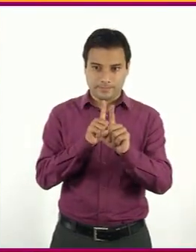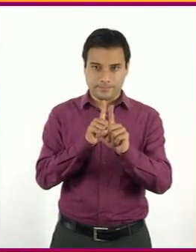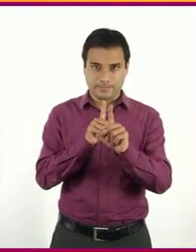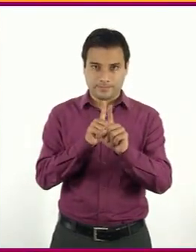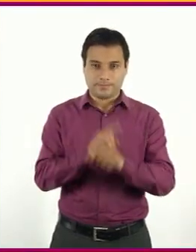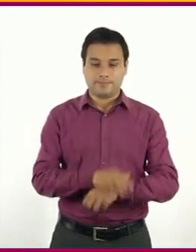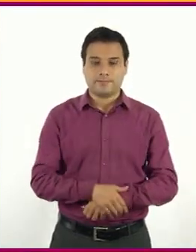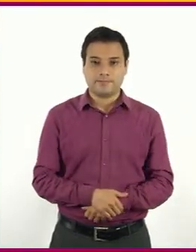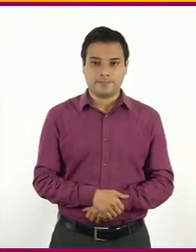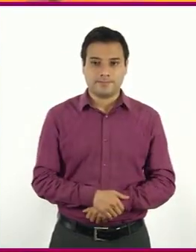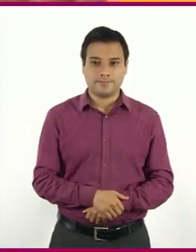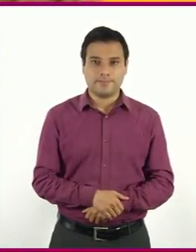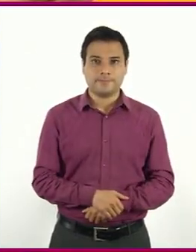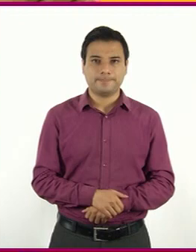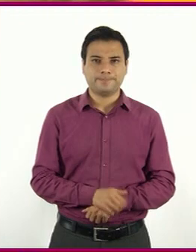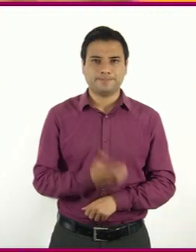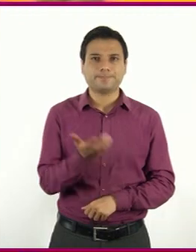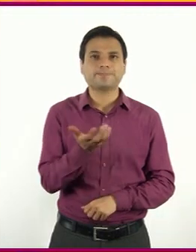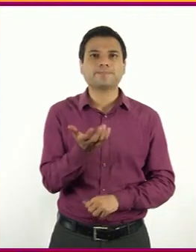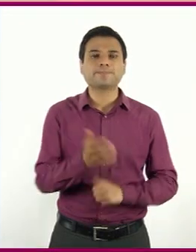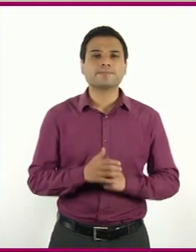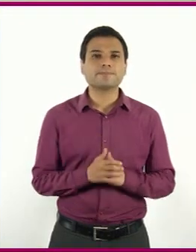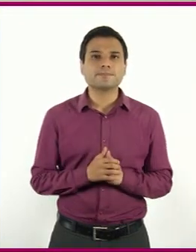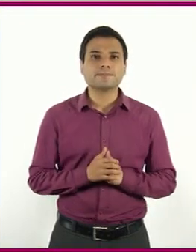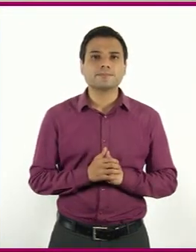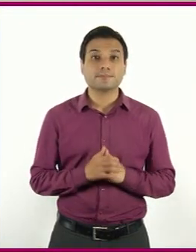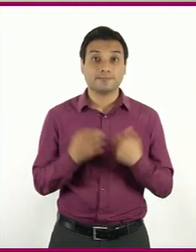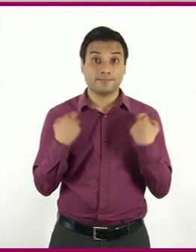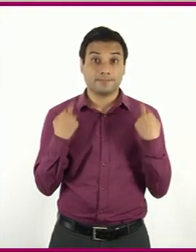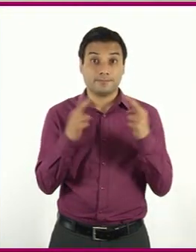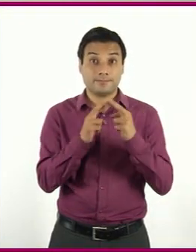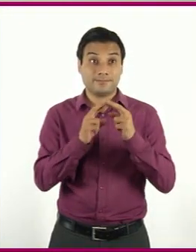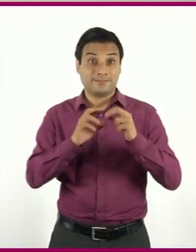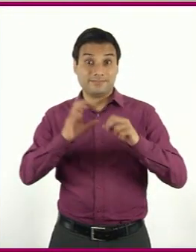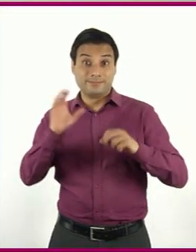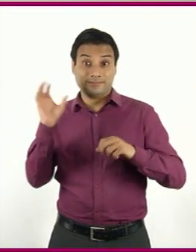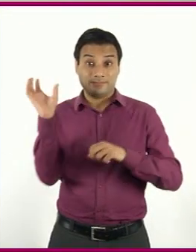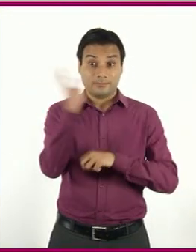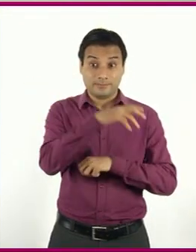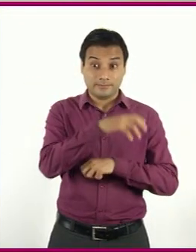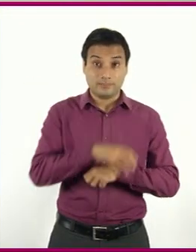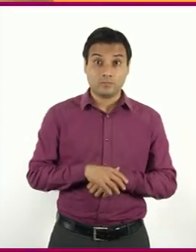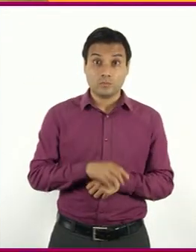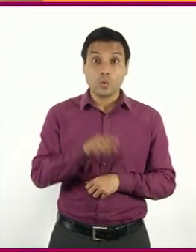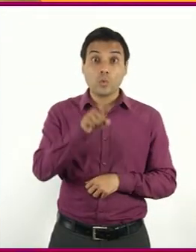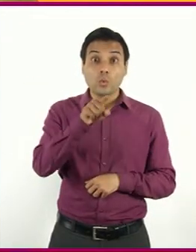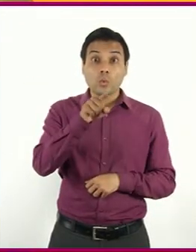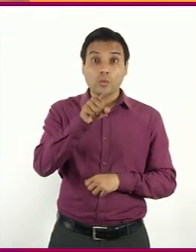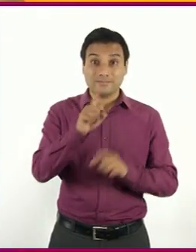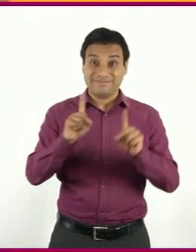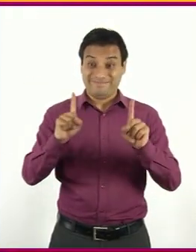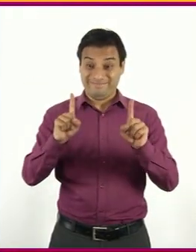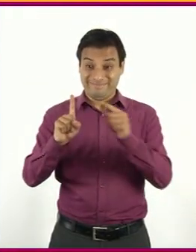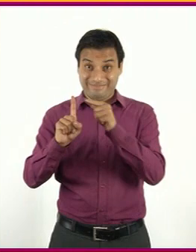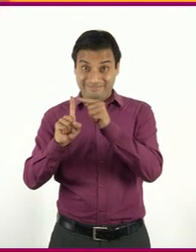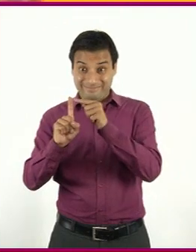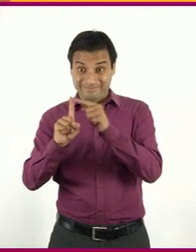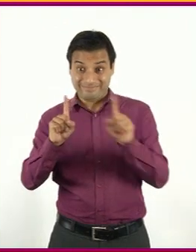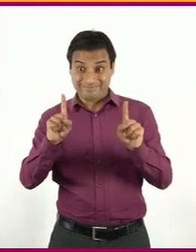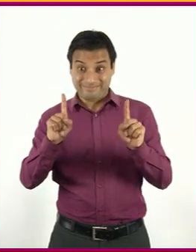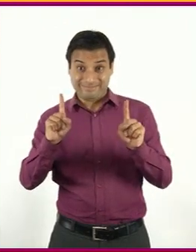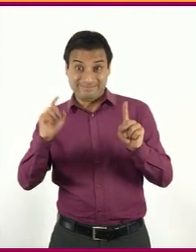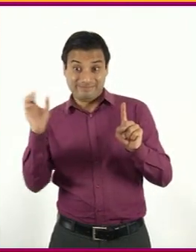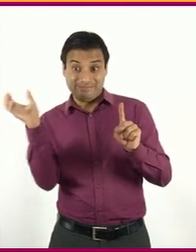poquito más para atrás. ¿Qué vamos a hacer? Profesor, va a lanzar la pelota. Daniel, tú tienes que estar atento a la pelota. Te tienes que mover